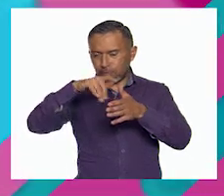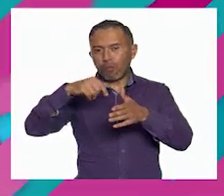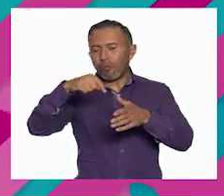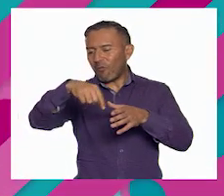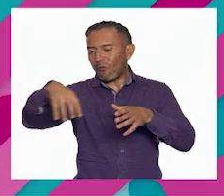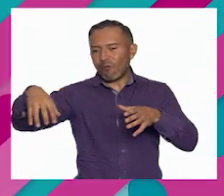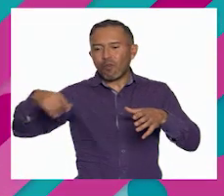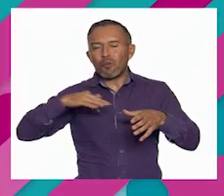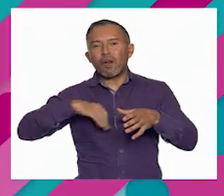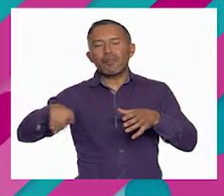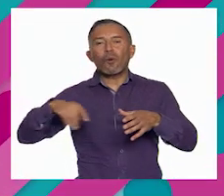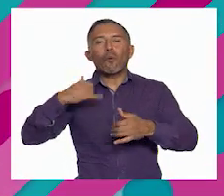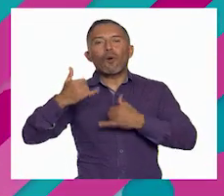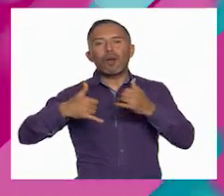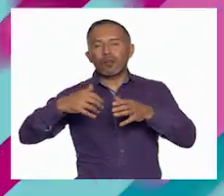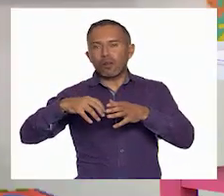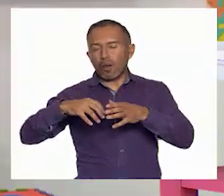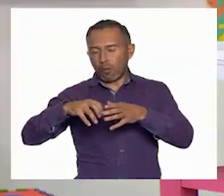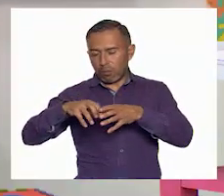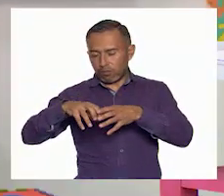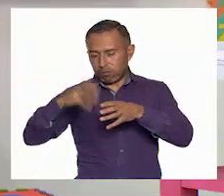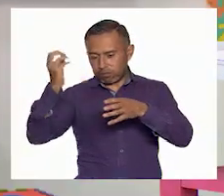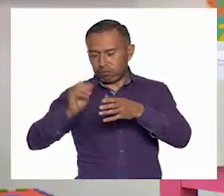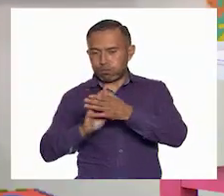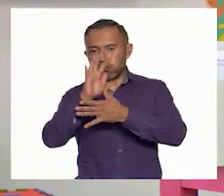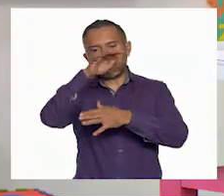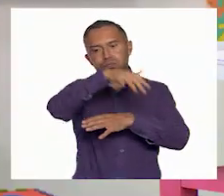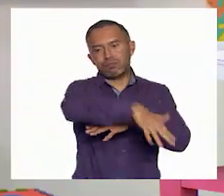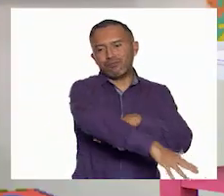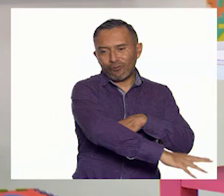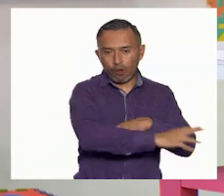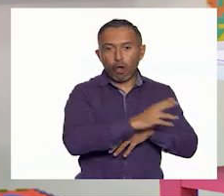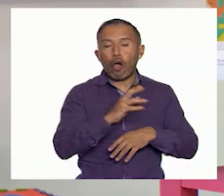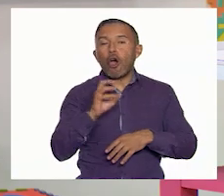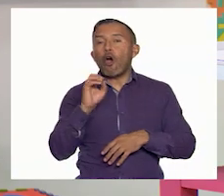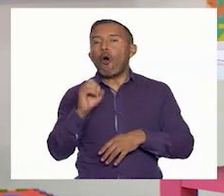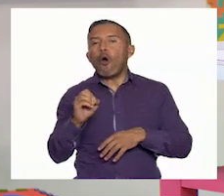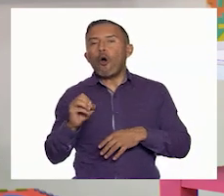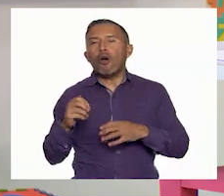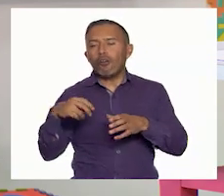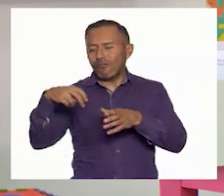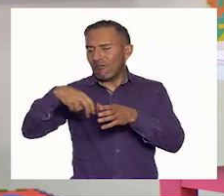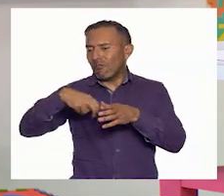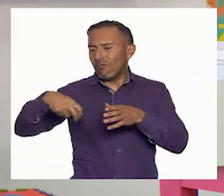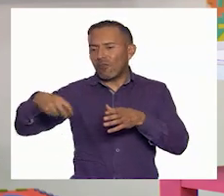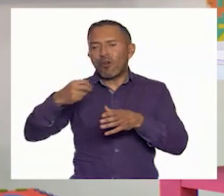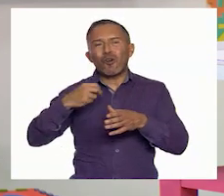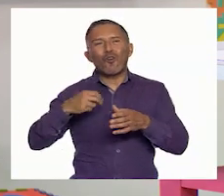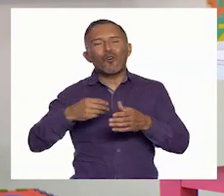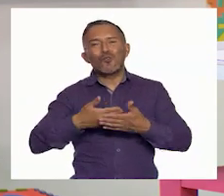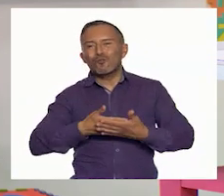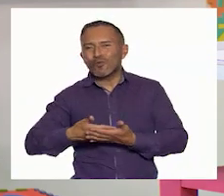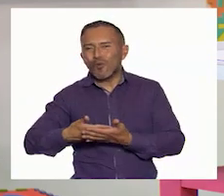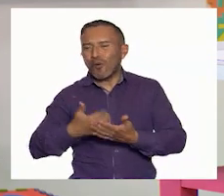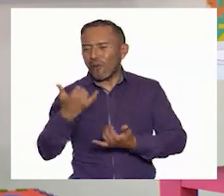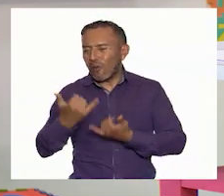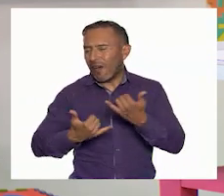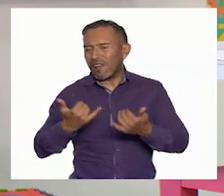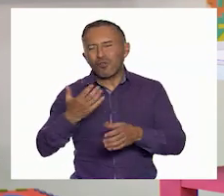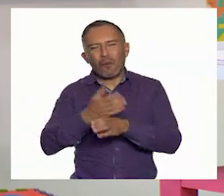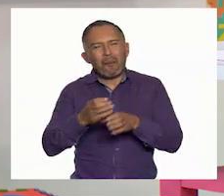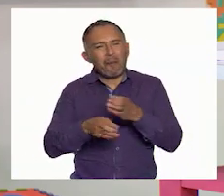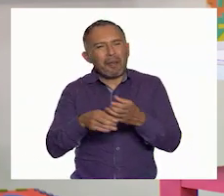Pueden soltarla para que salga una ola muy rápida o pueden incluso estar jugando ahí con sus muñecos o con lo que tuvieran a la